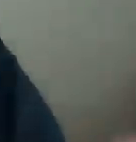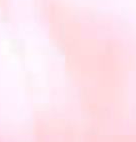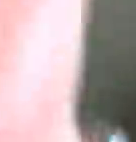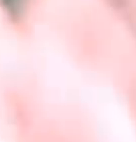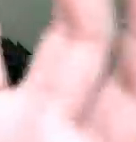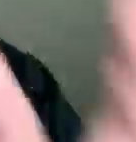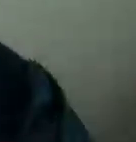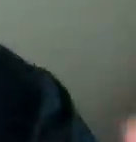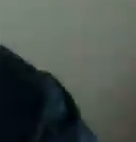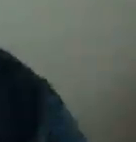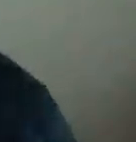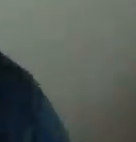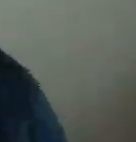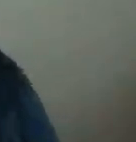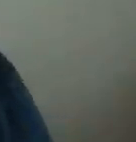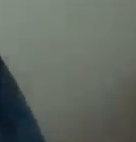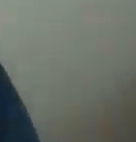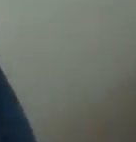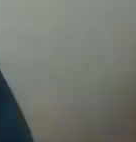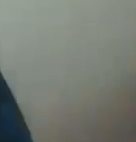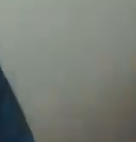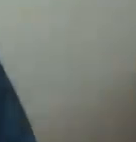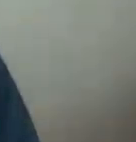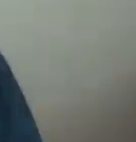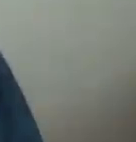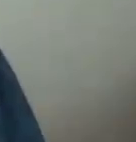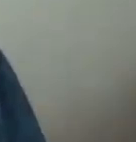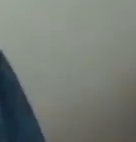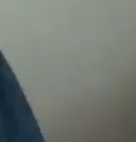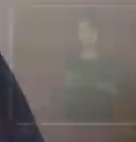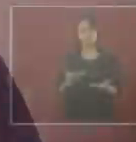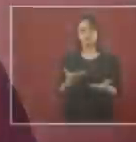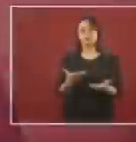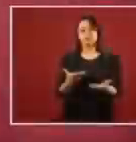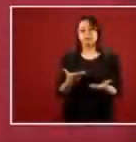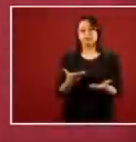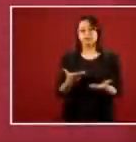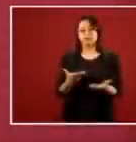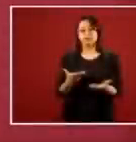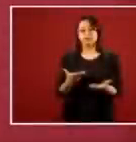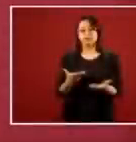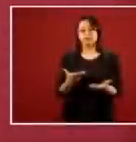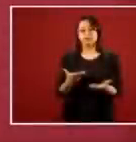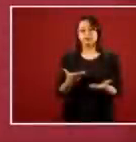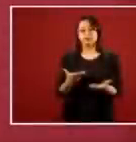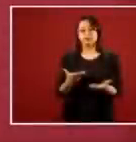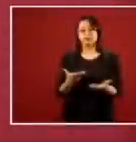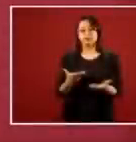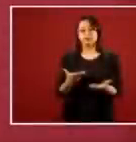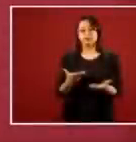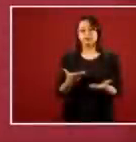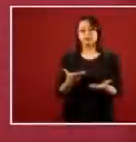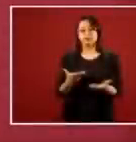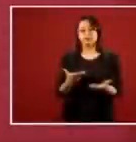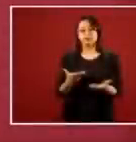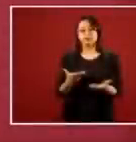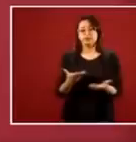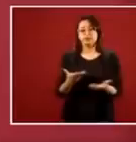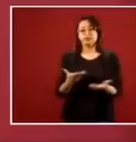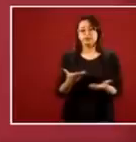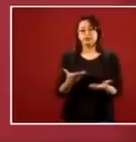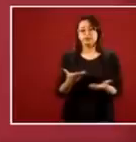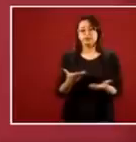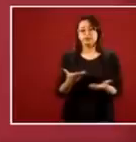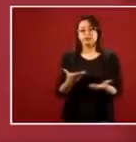pero de manera pacífica es interesante esto porque todo arranca desde antier de la